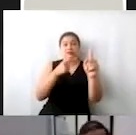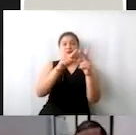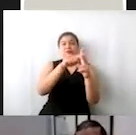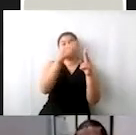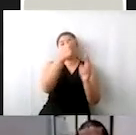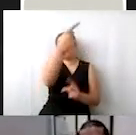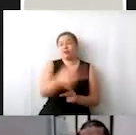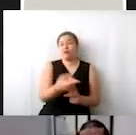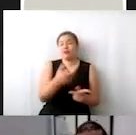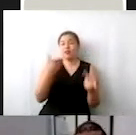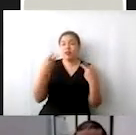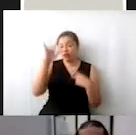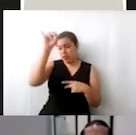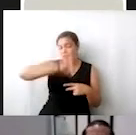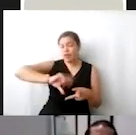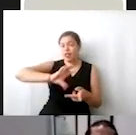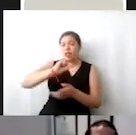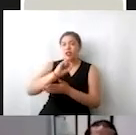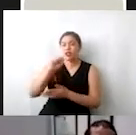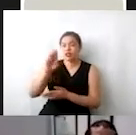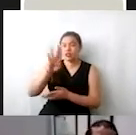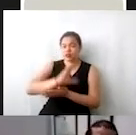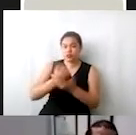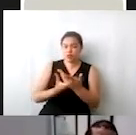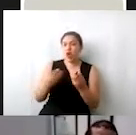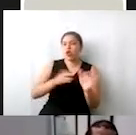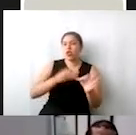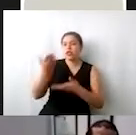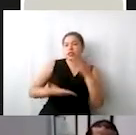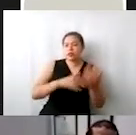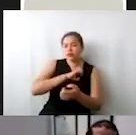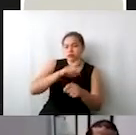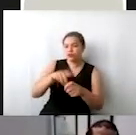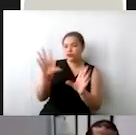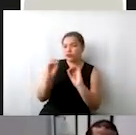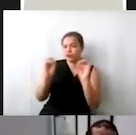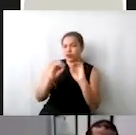Ya no es subcontratista, ni está contratando servicios especializados.